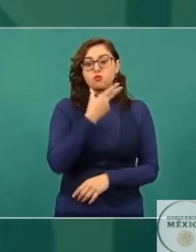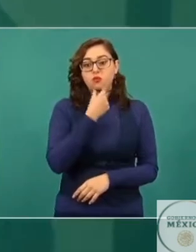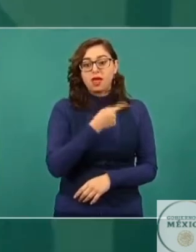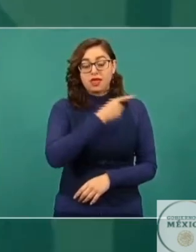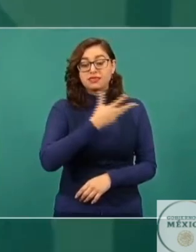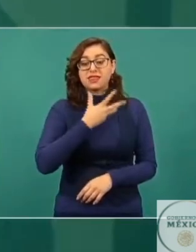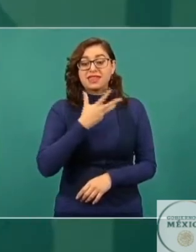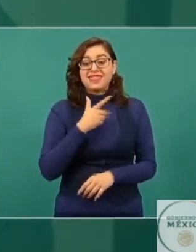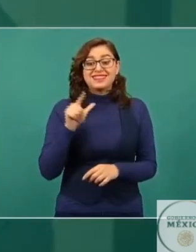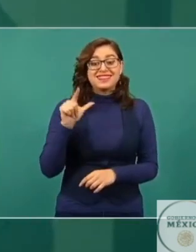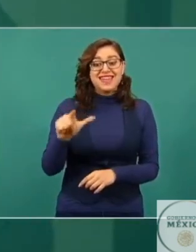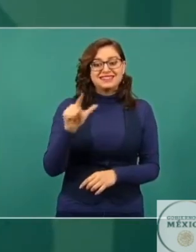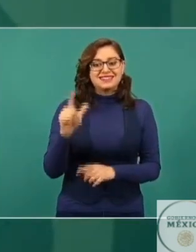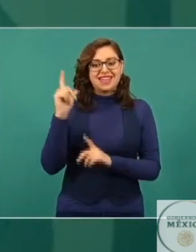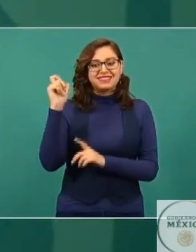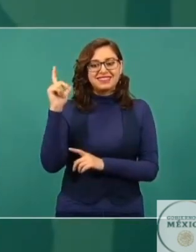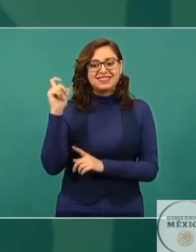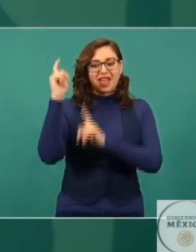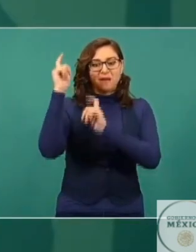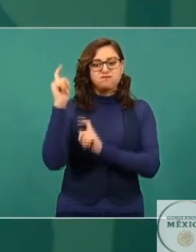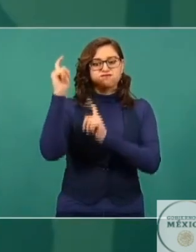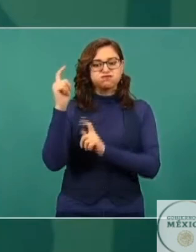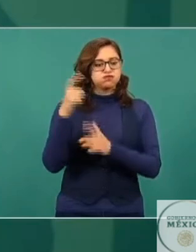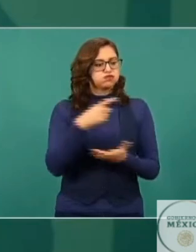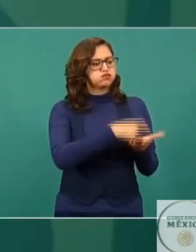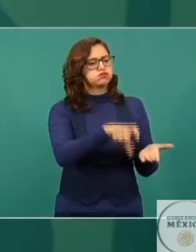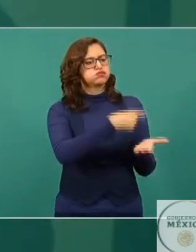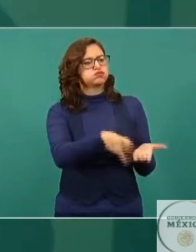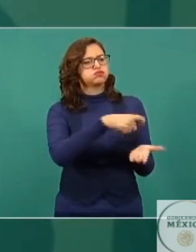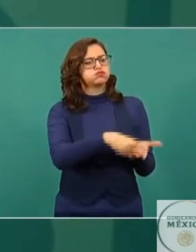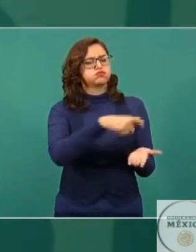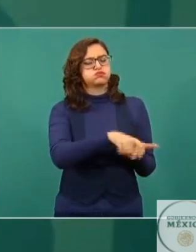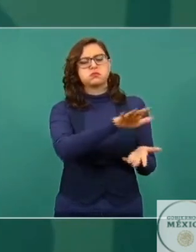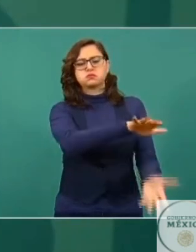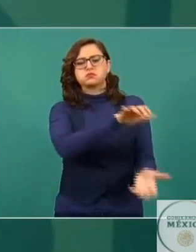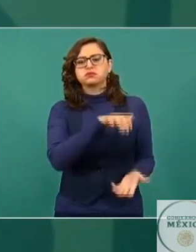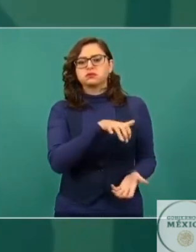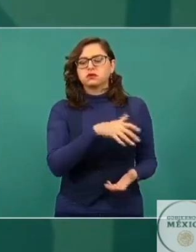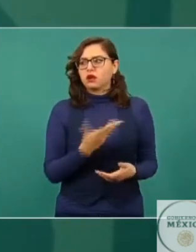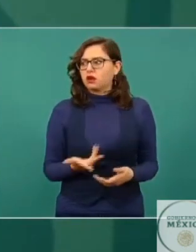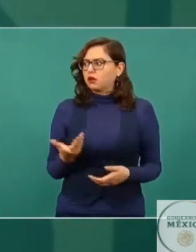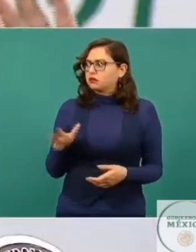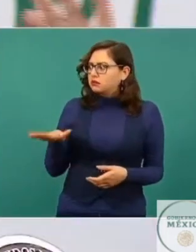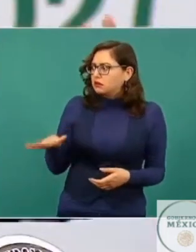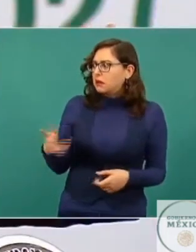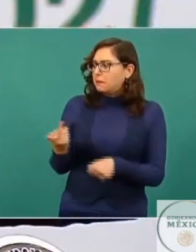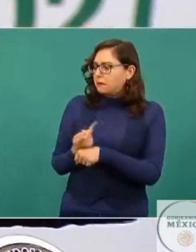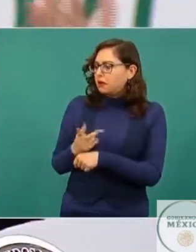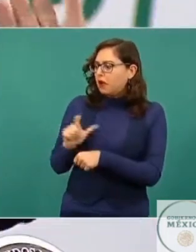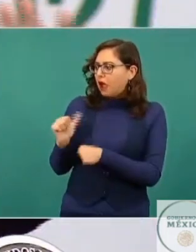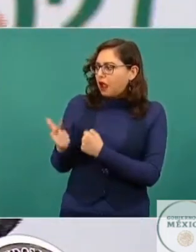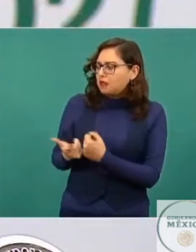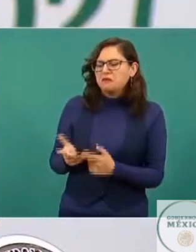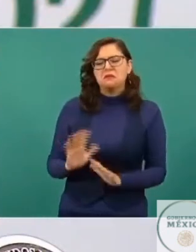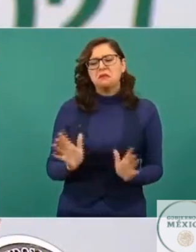vehículo. Fue a comprar 17 armas y nadie le preguntó nada. Se dirá, bueno, es que esa es la ley en Estados Unidos.